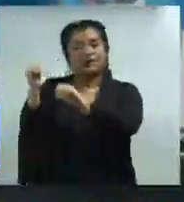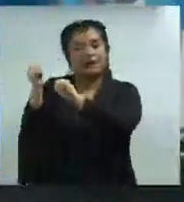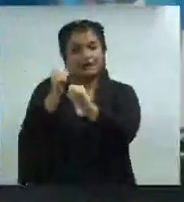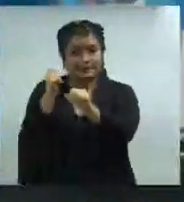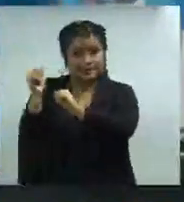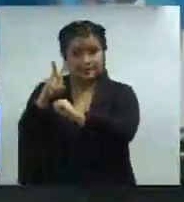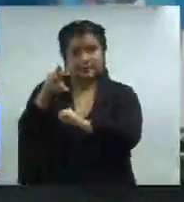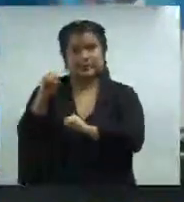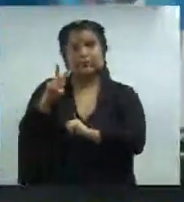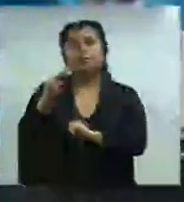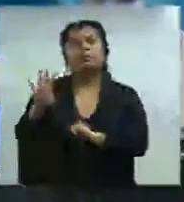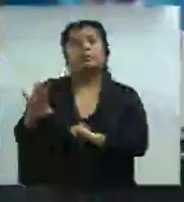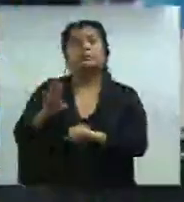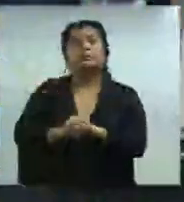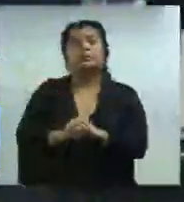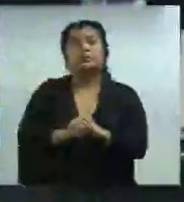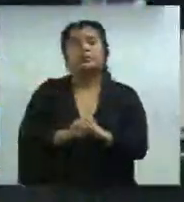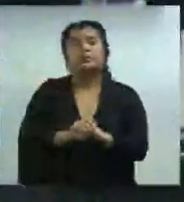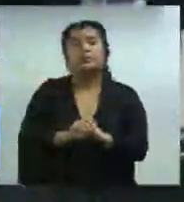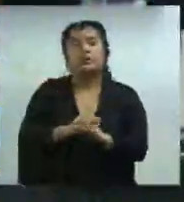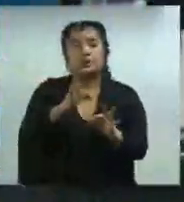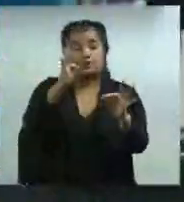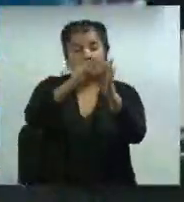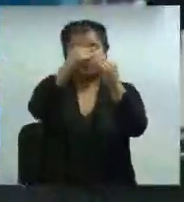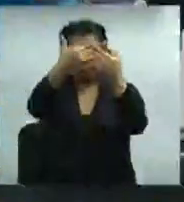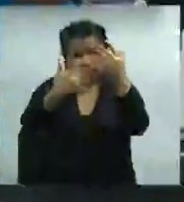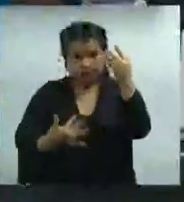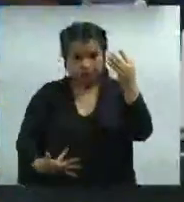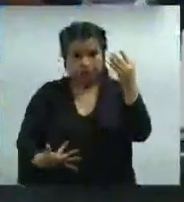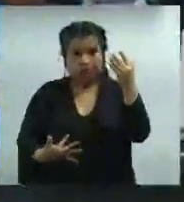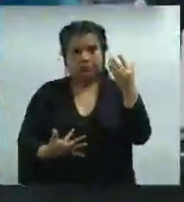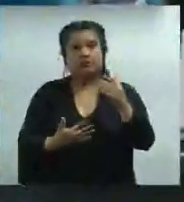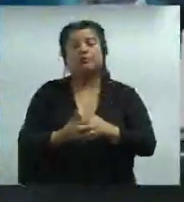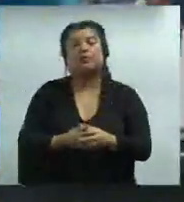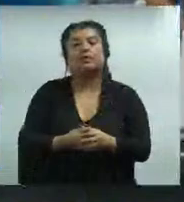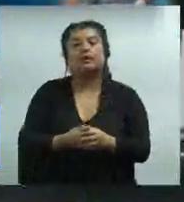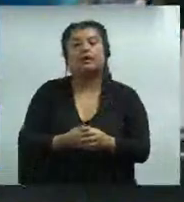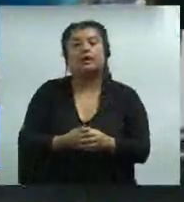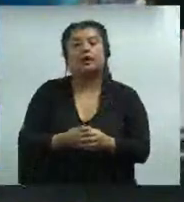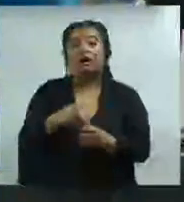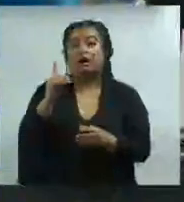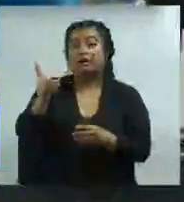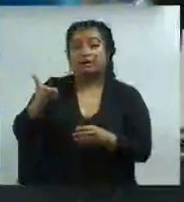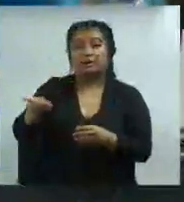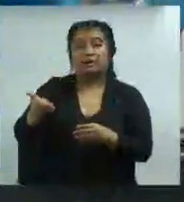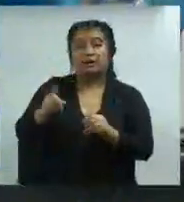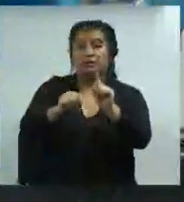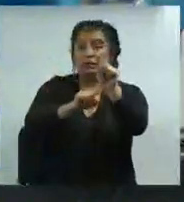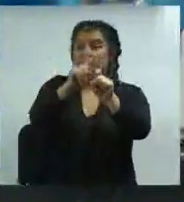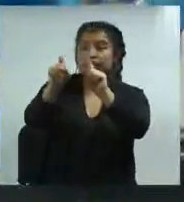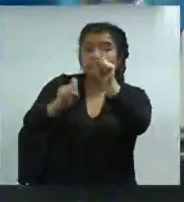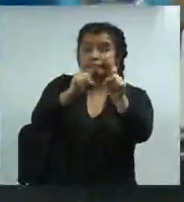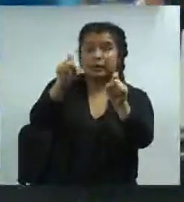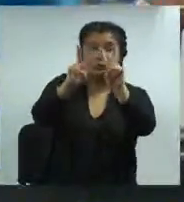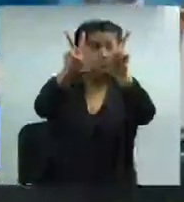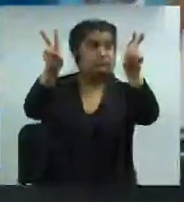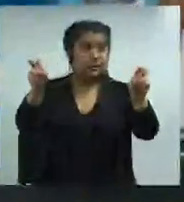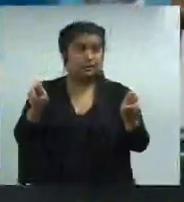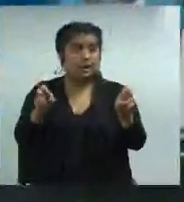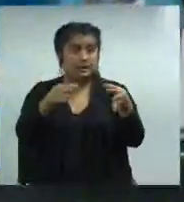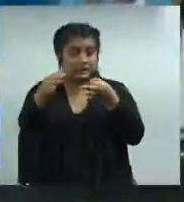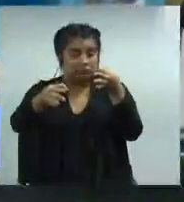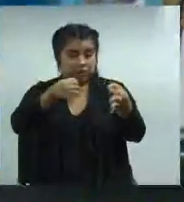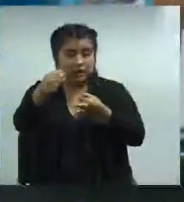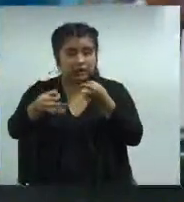2024. Puntos varios. Pregunto, señores diputados, si tienen algún punto vario. Tiene